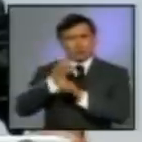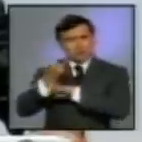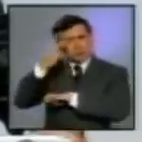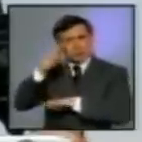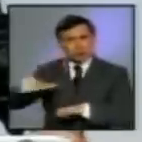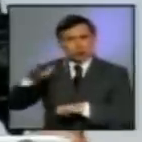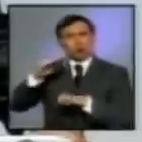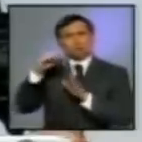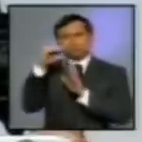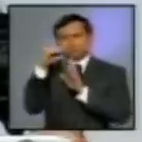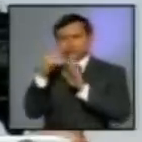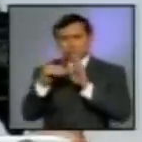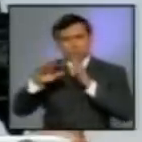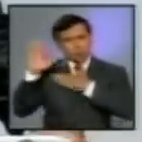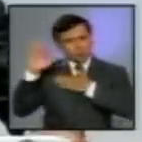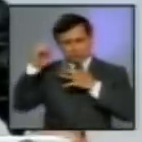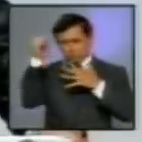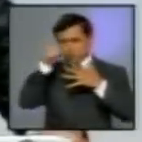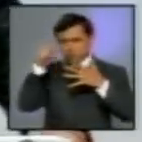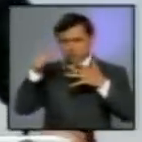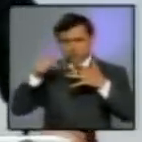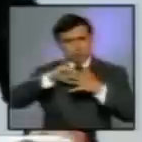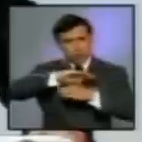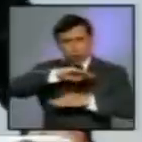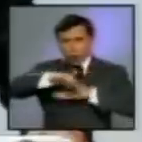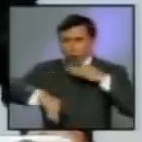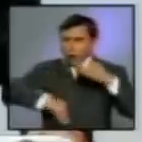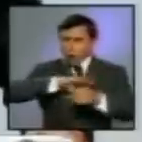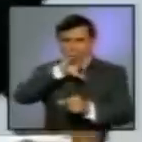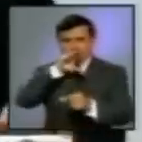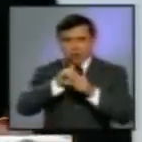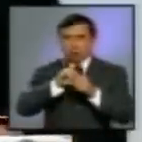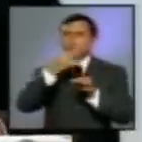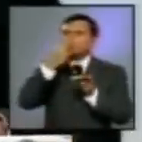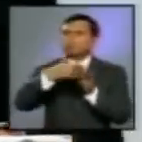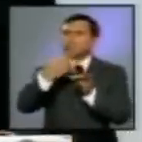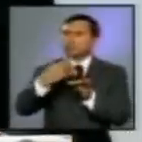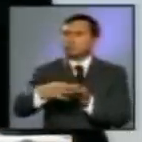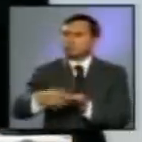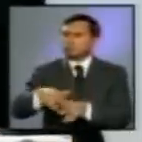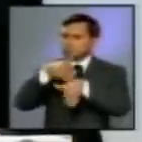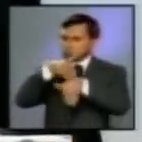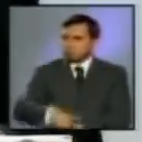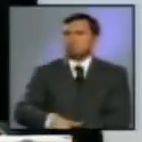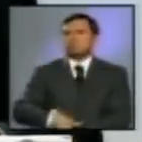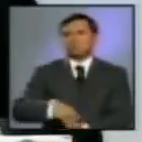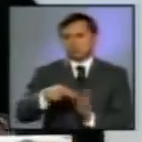hay acreditación puntual, fehaciente, que así lo señala. Sobre el tema que nos ocupa,